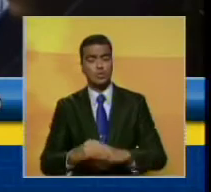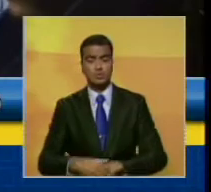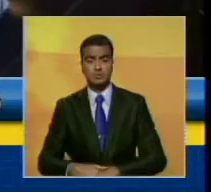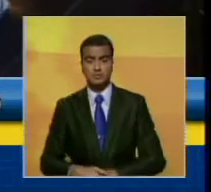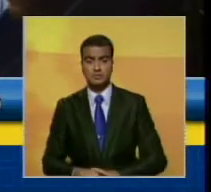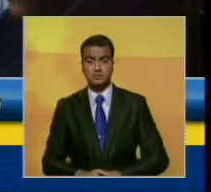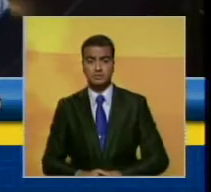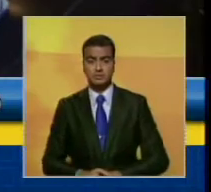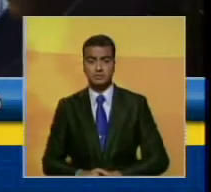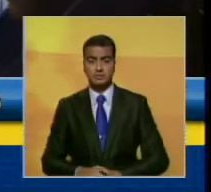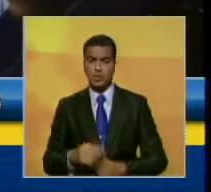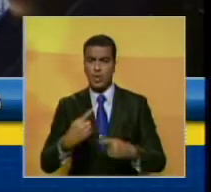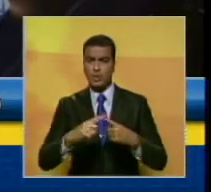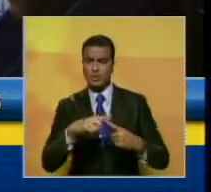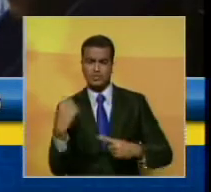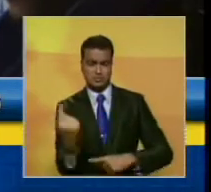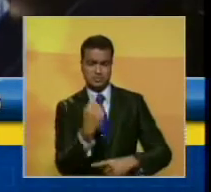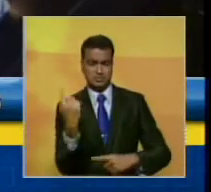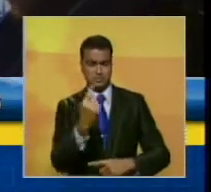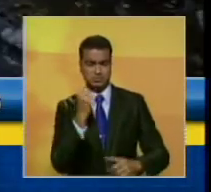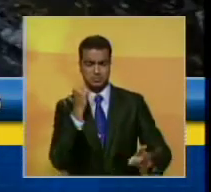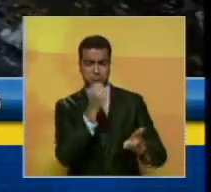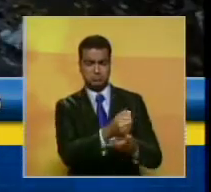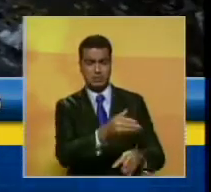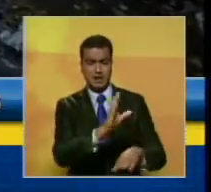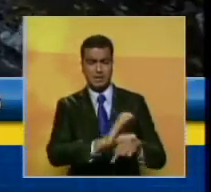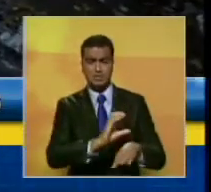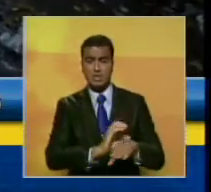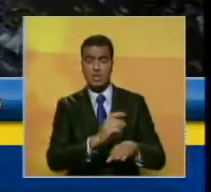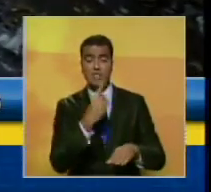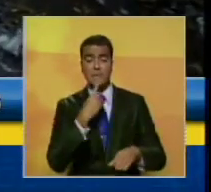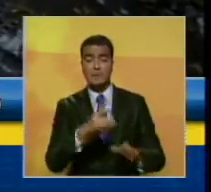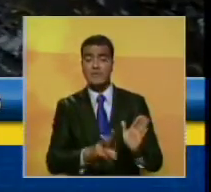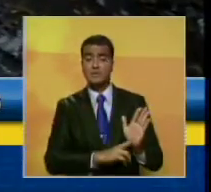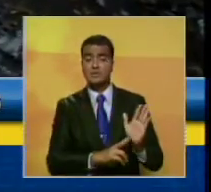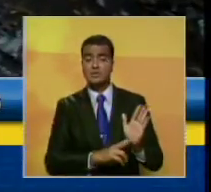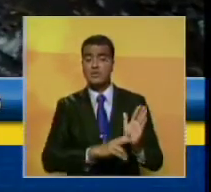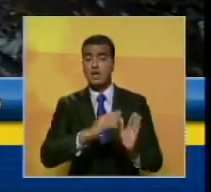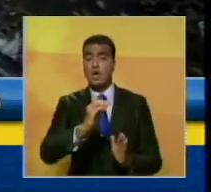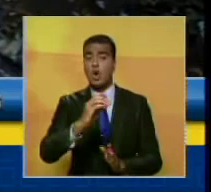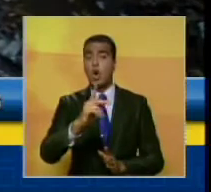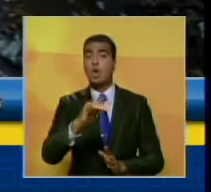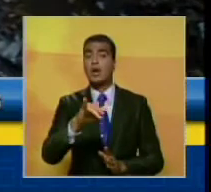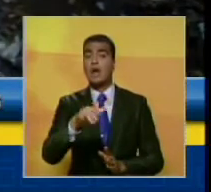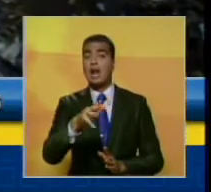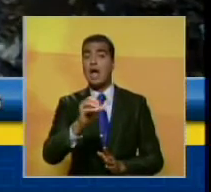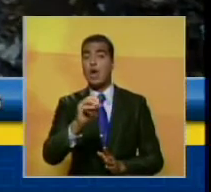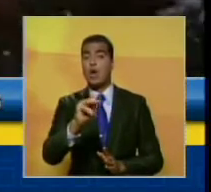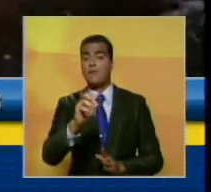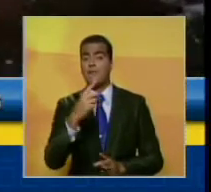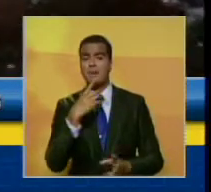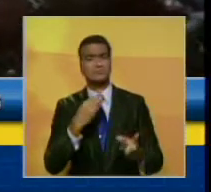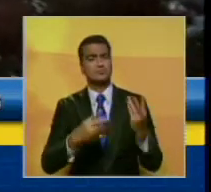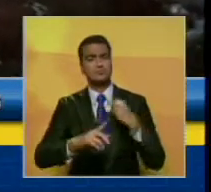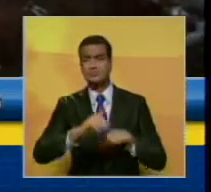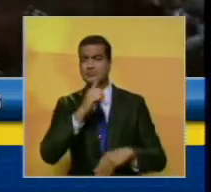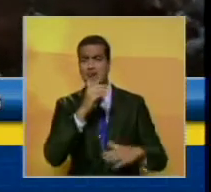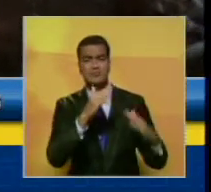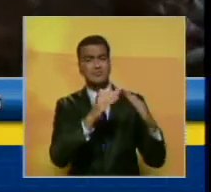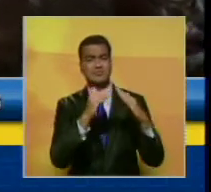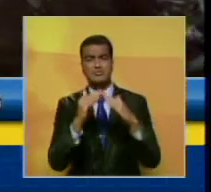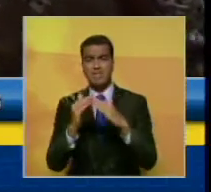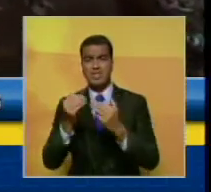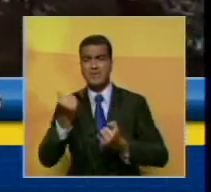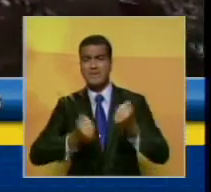paso. Otro tornado golpeó la ciudad de Kapow, en el vecino estado de Oklahoma, causando graves daños a viviendas y